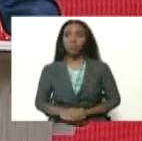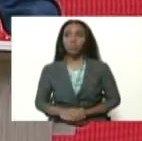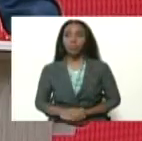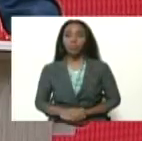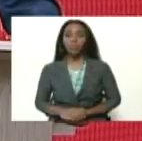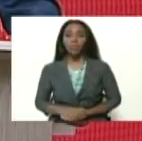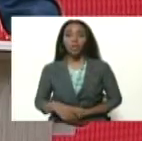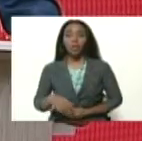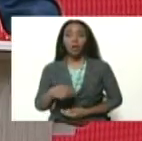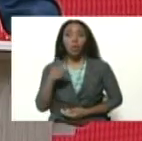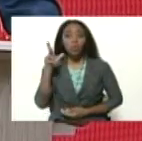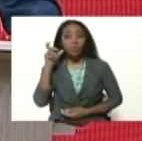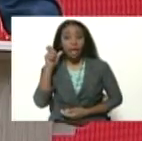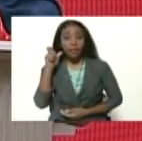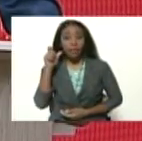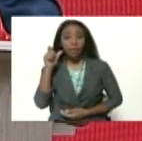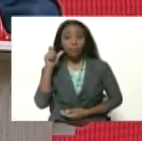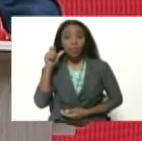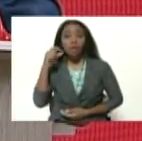¿Escuchaste, Iván Duque?